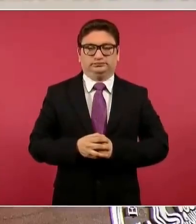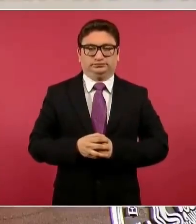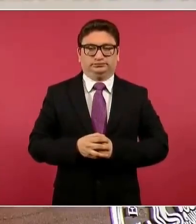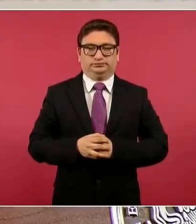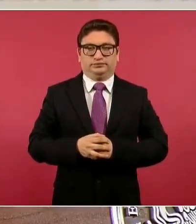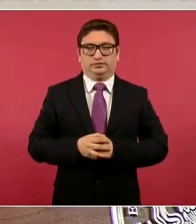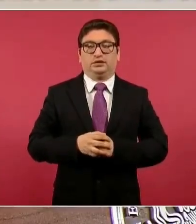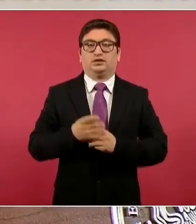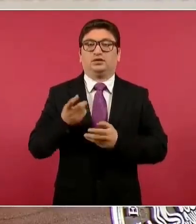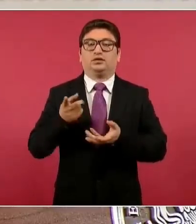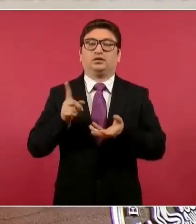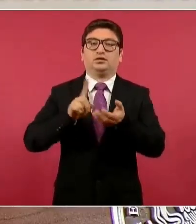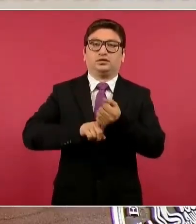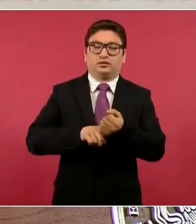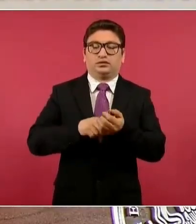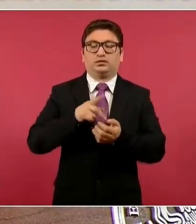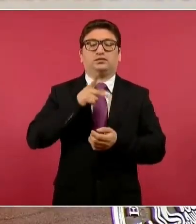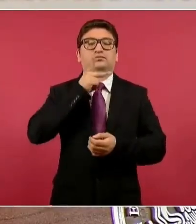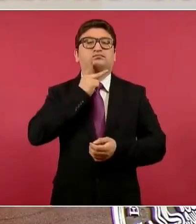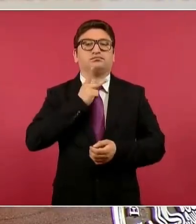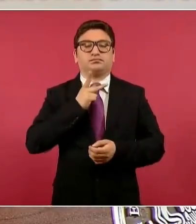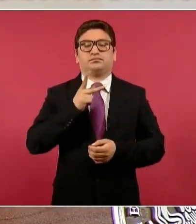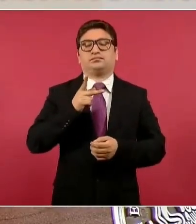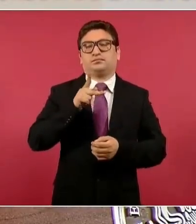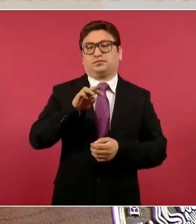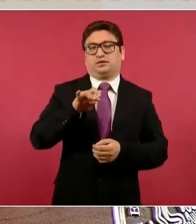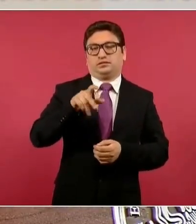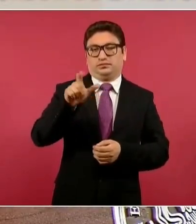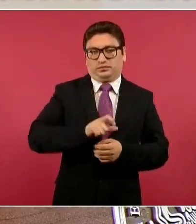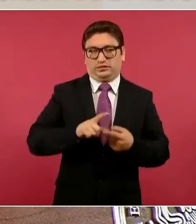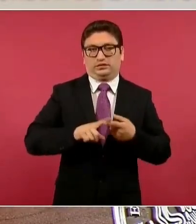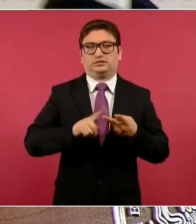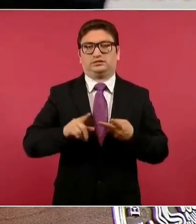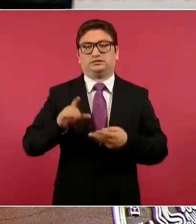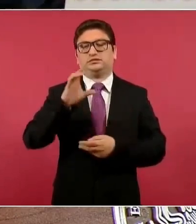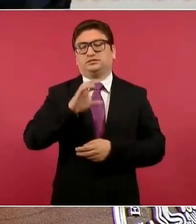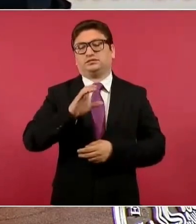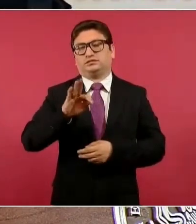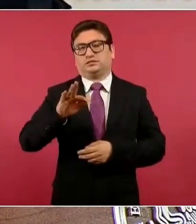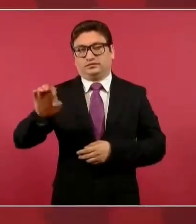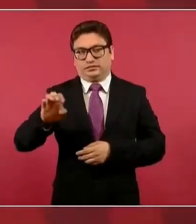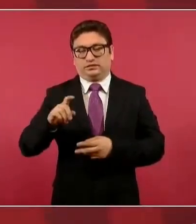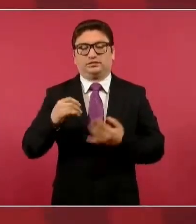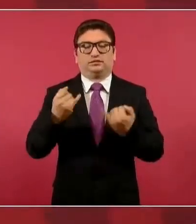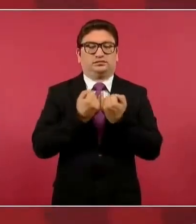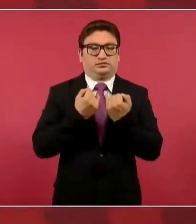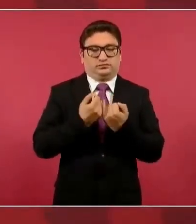en Pemex, en la Comisión Federal de Electricidad. Si no,